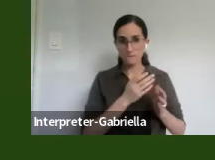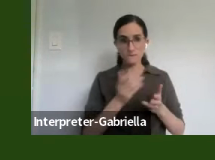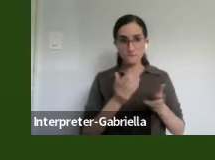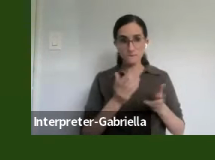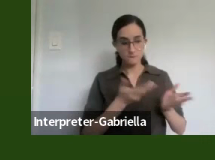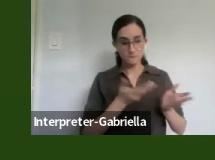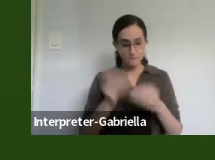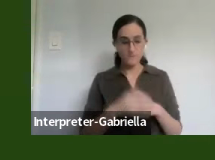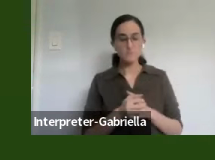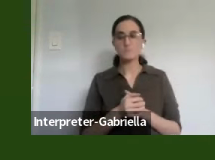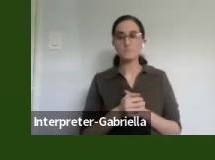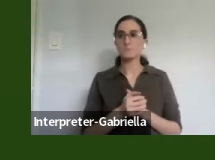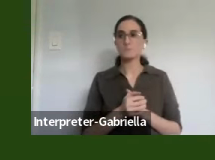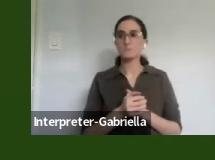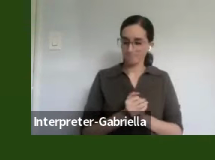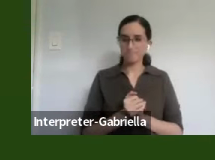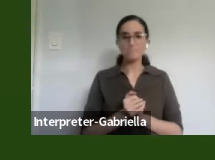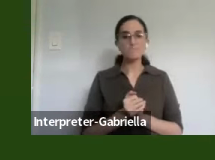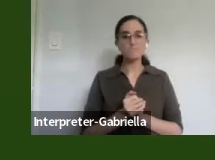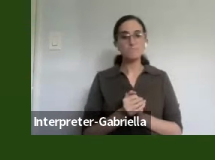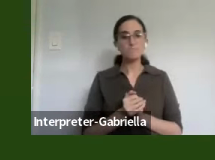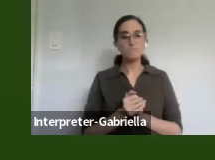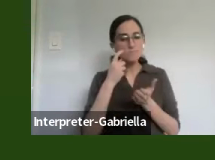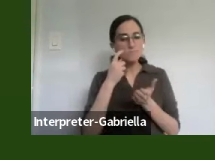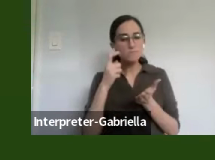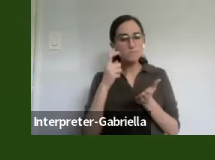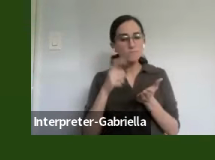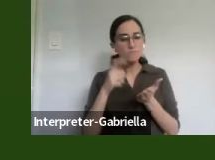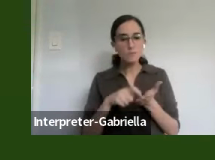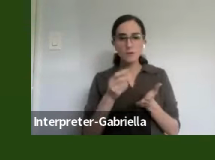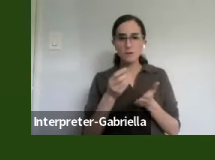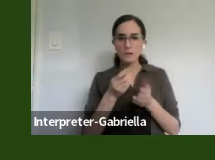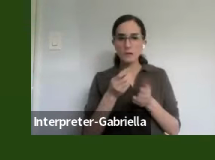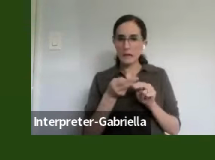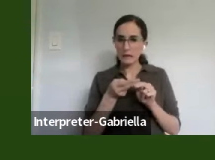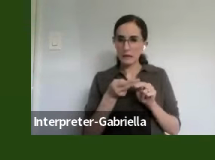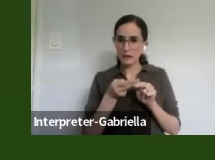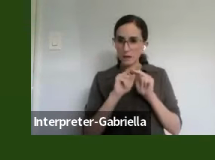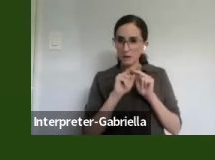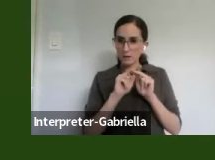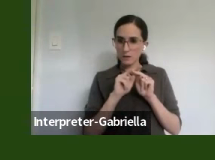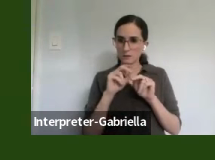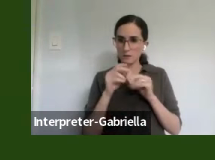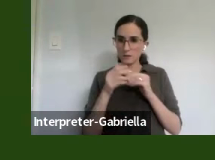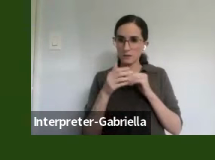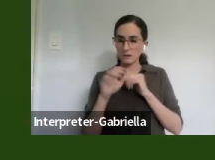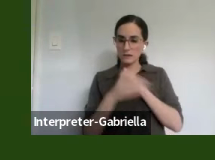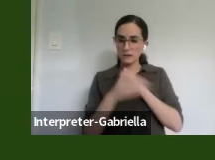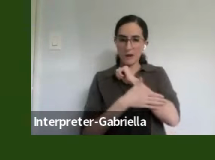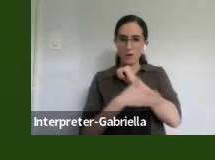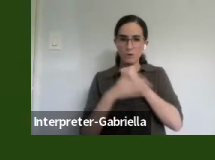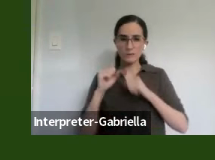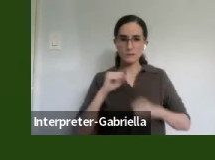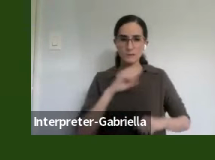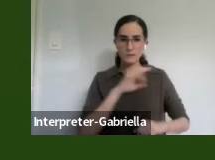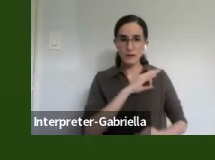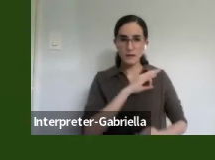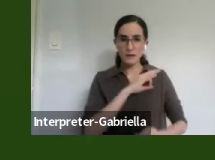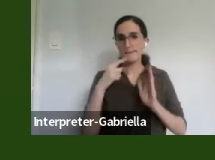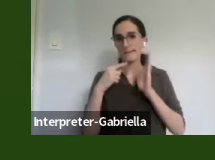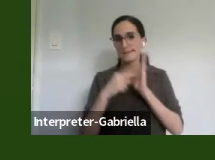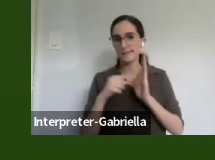So you'll notice that there's a couple additional county staff in addition to me, Daphne McCabe, who is from